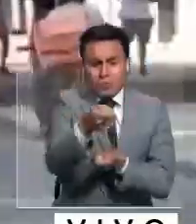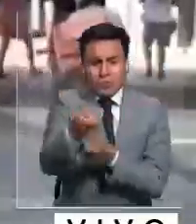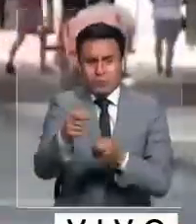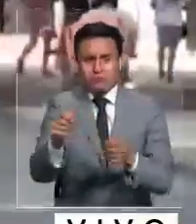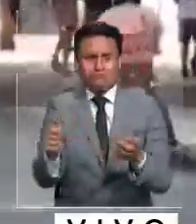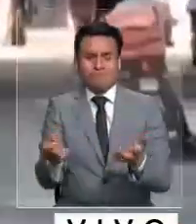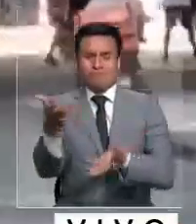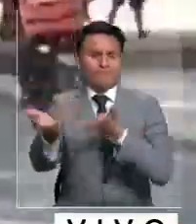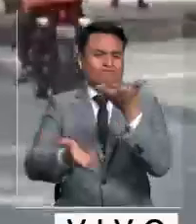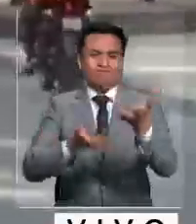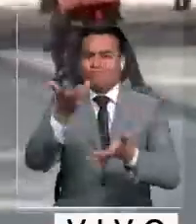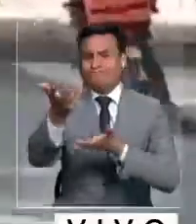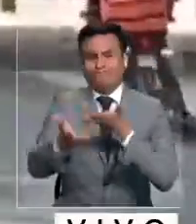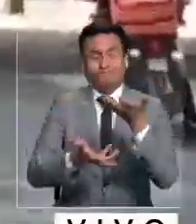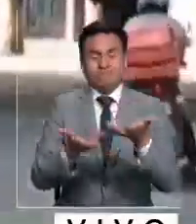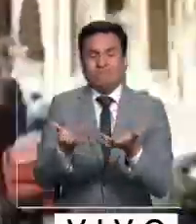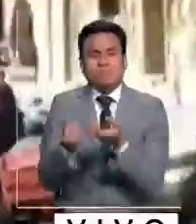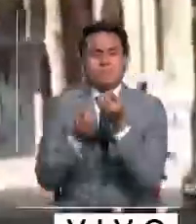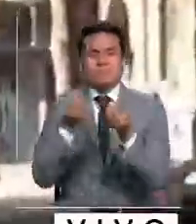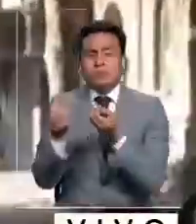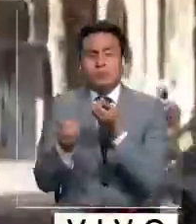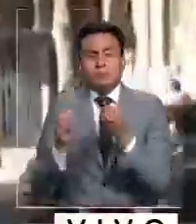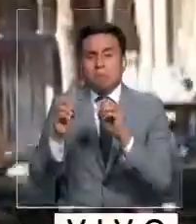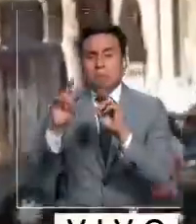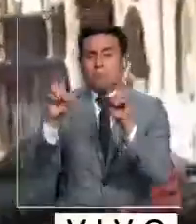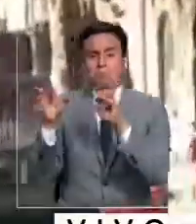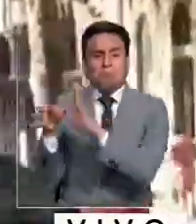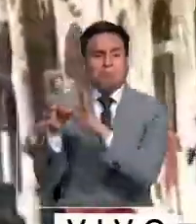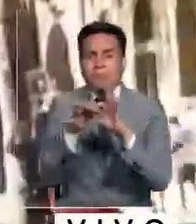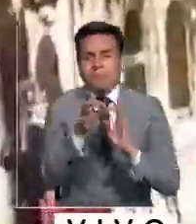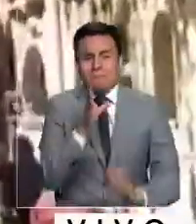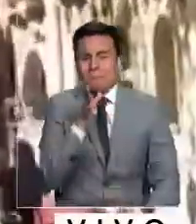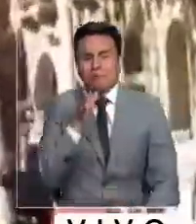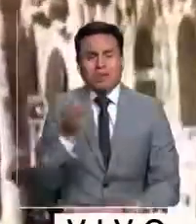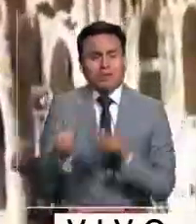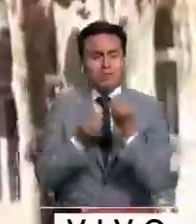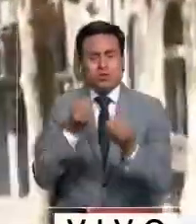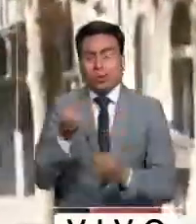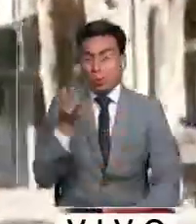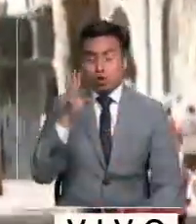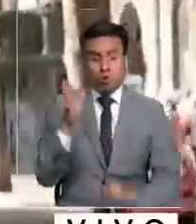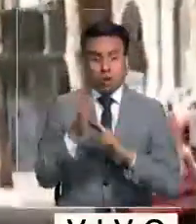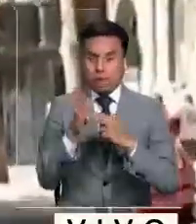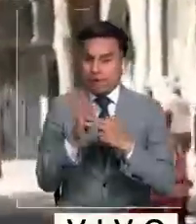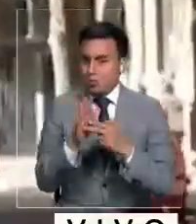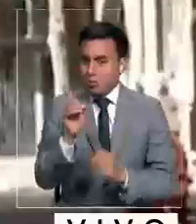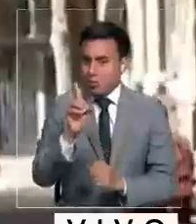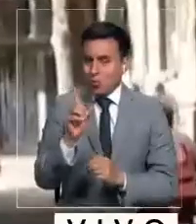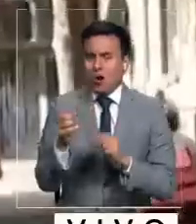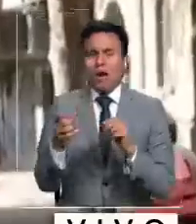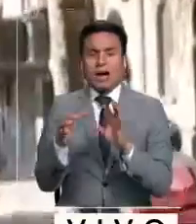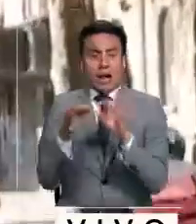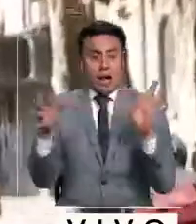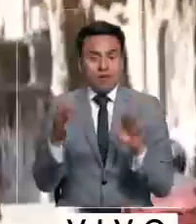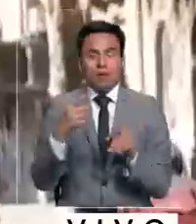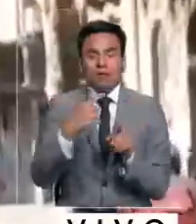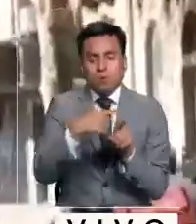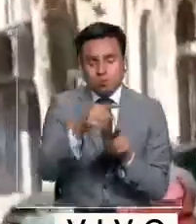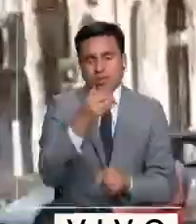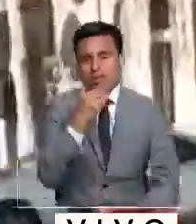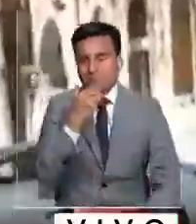vehículo. No se sabe en qué circunstancias ocurrió esto, pero no fue el único incidente, el único hecho grave que se ha